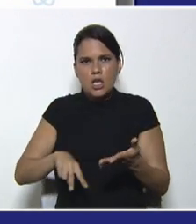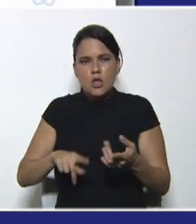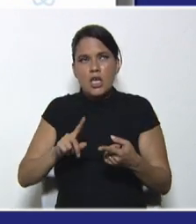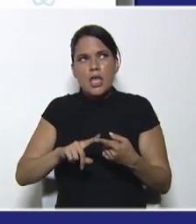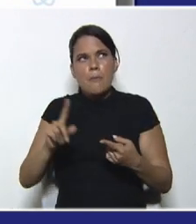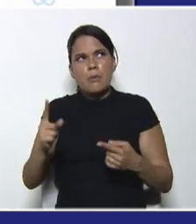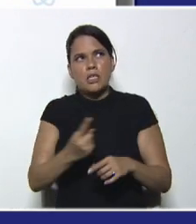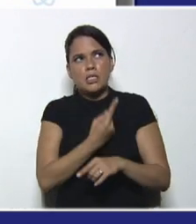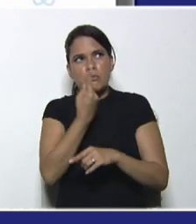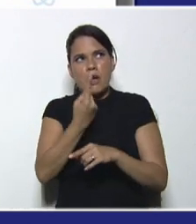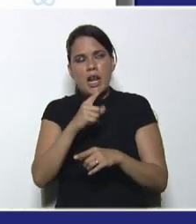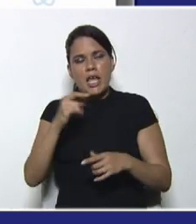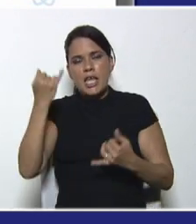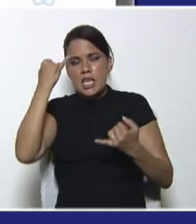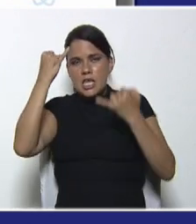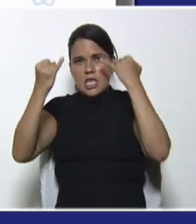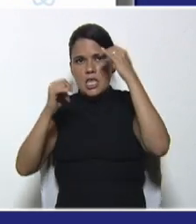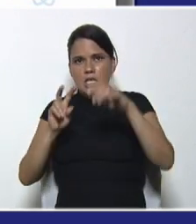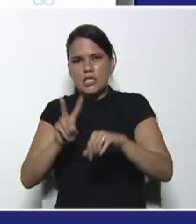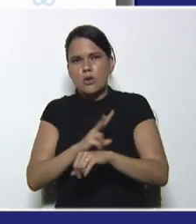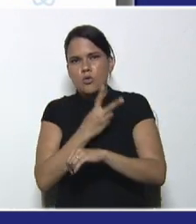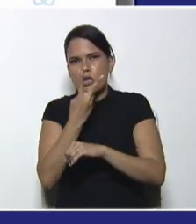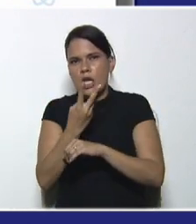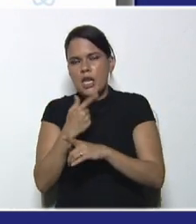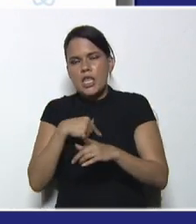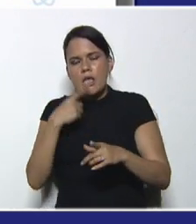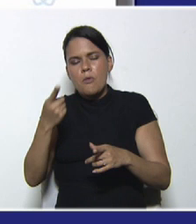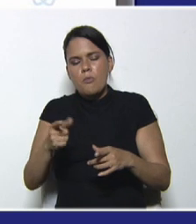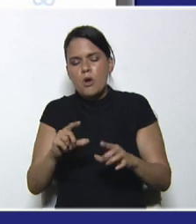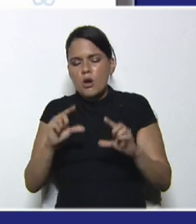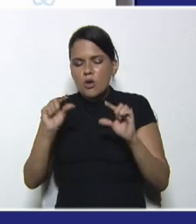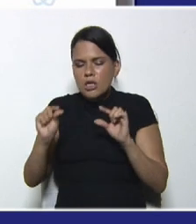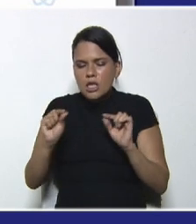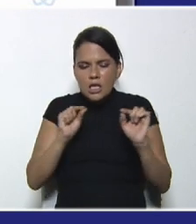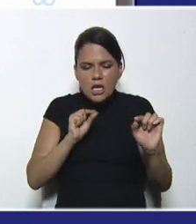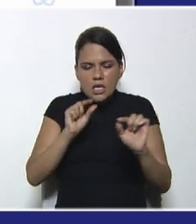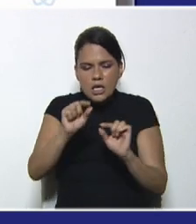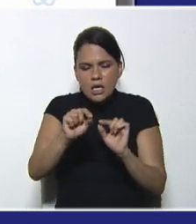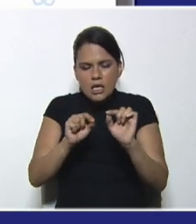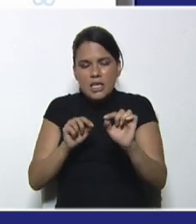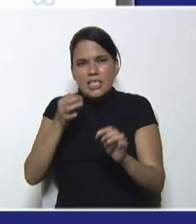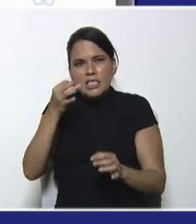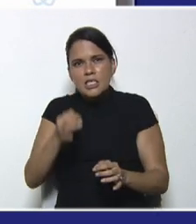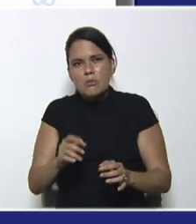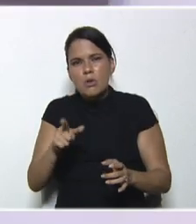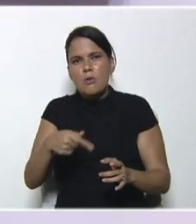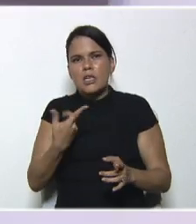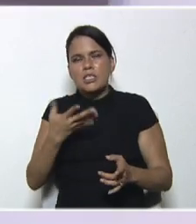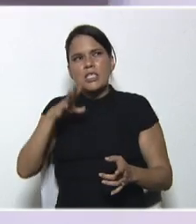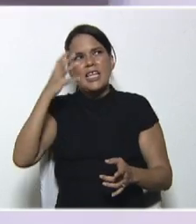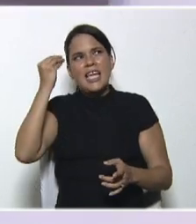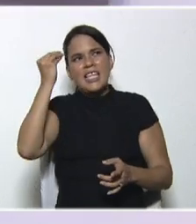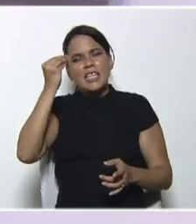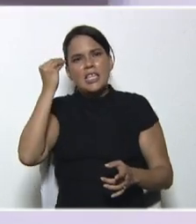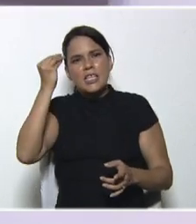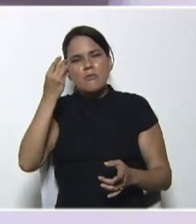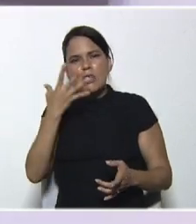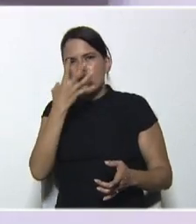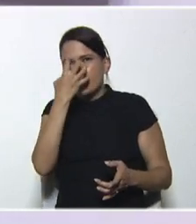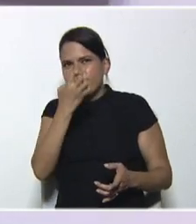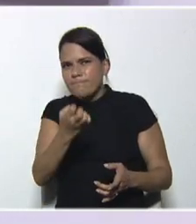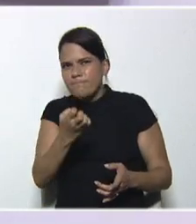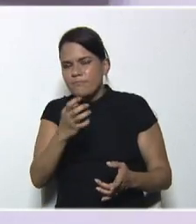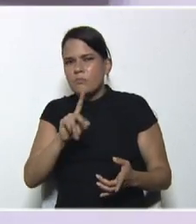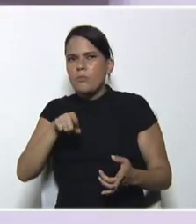y los detalles, los cuales van a formar siempre parte de esas conclusiones y de esa comprensión en cuanto a